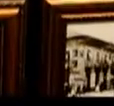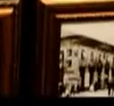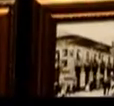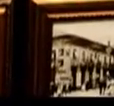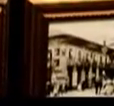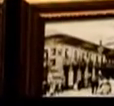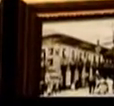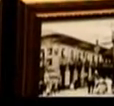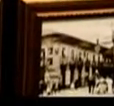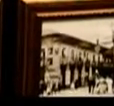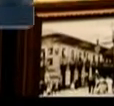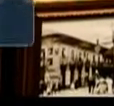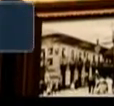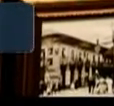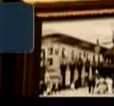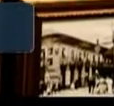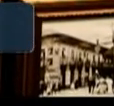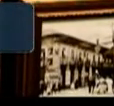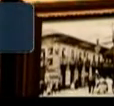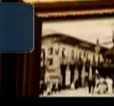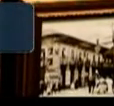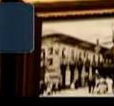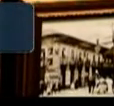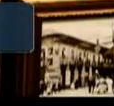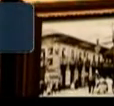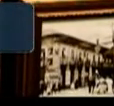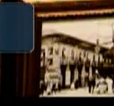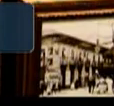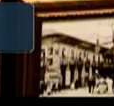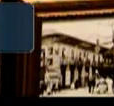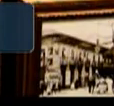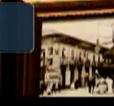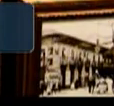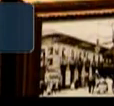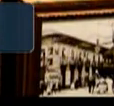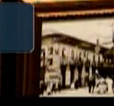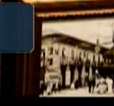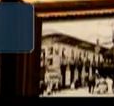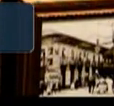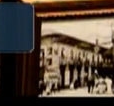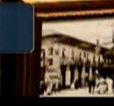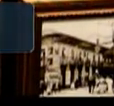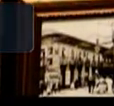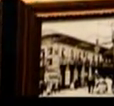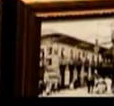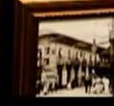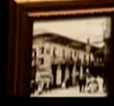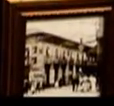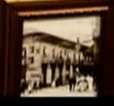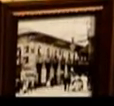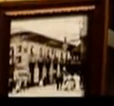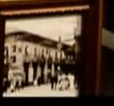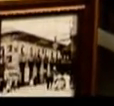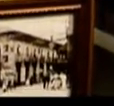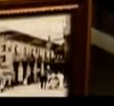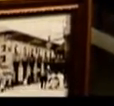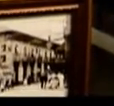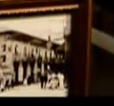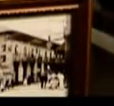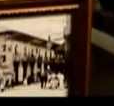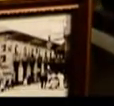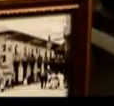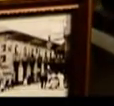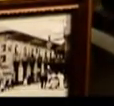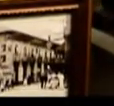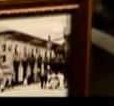a principios del siglo 20 el fútbol femenil era un acto circense la gente pagaba en un